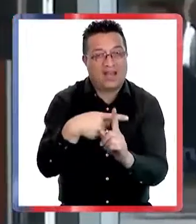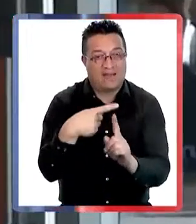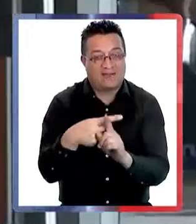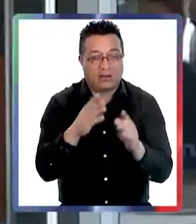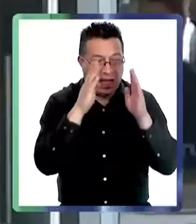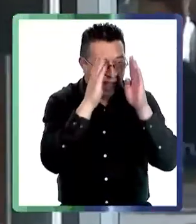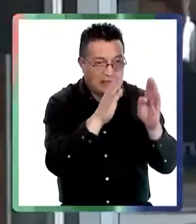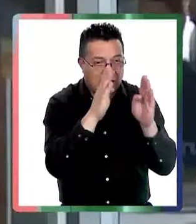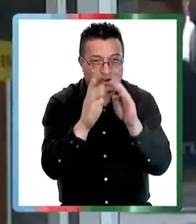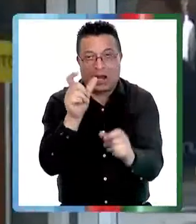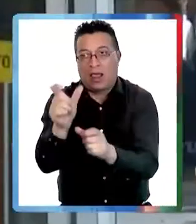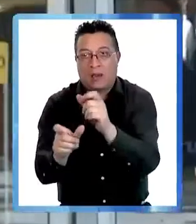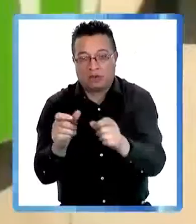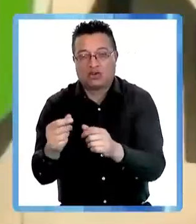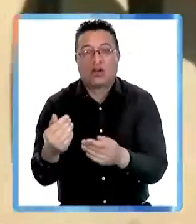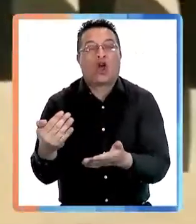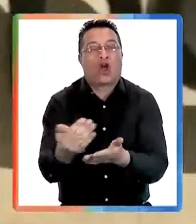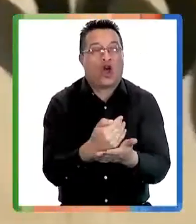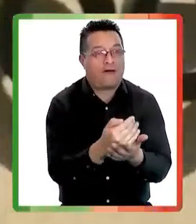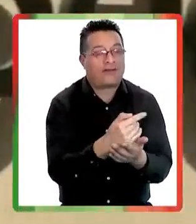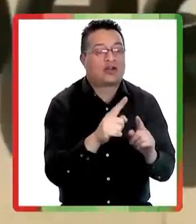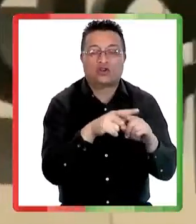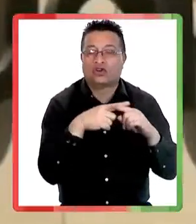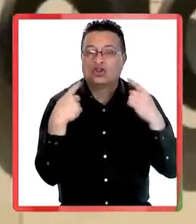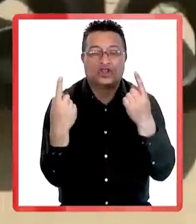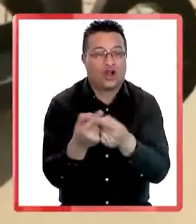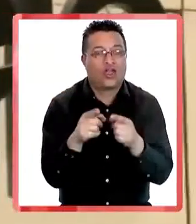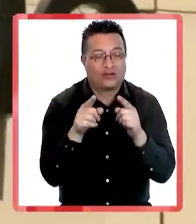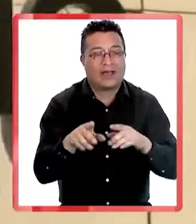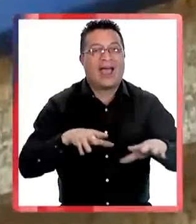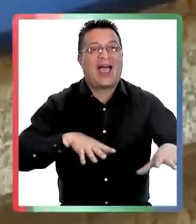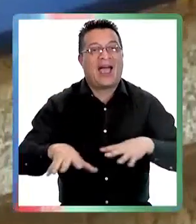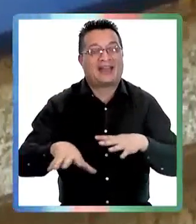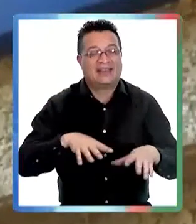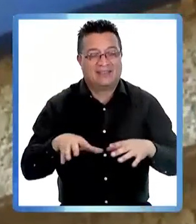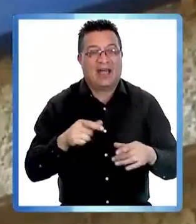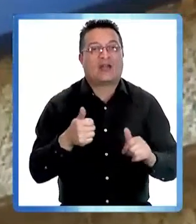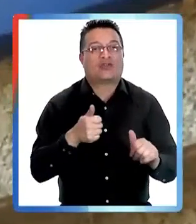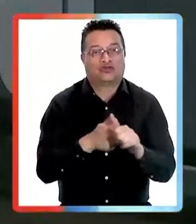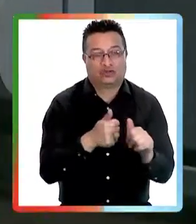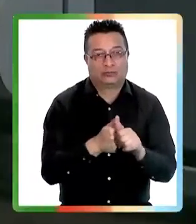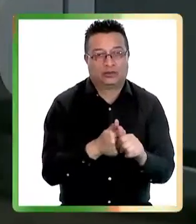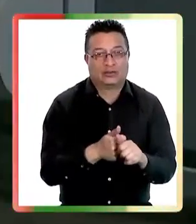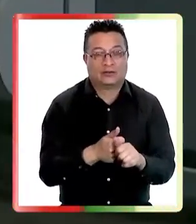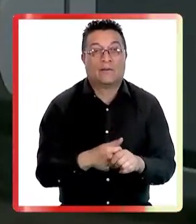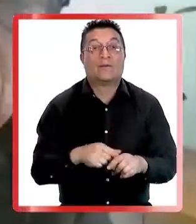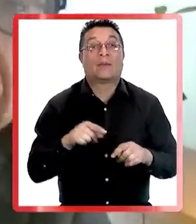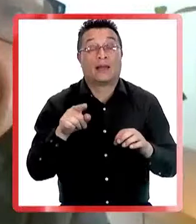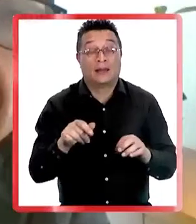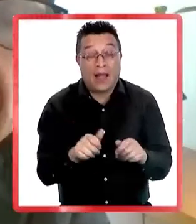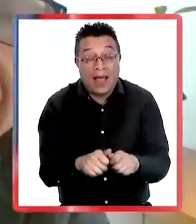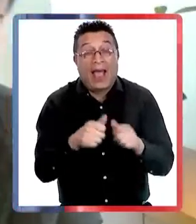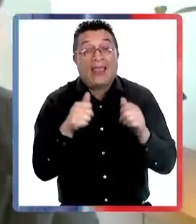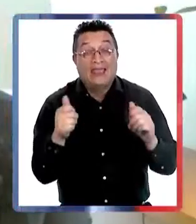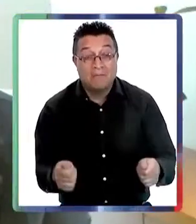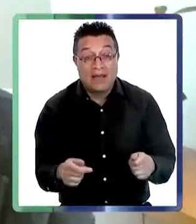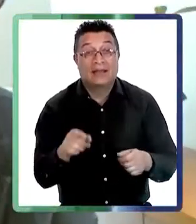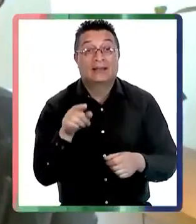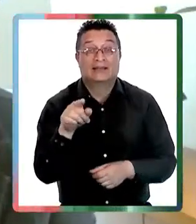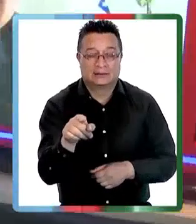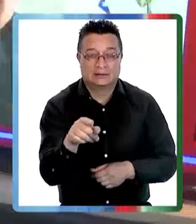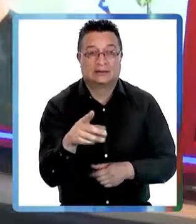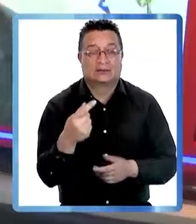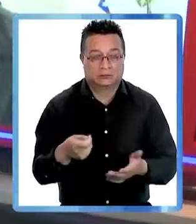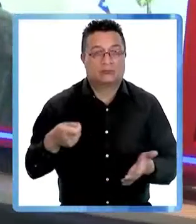beneficios, atención de público, cobranza, todo eso es lo que se llama actividades de soporte. Y simultáneamente se